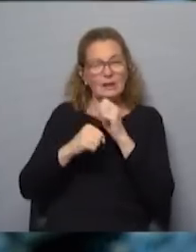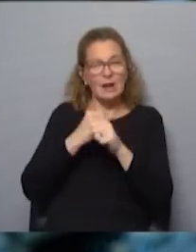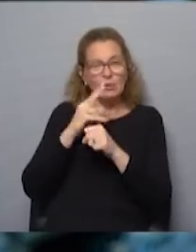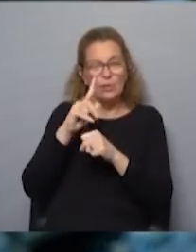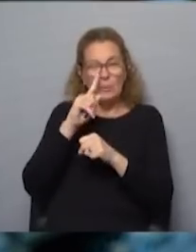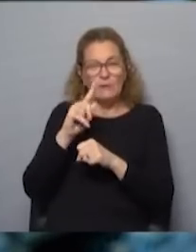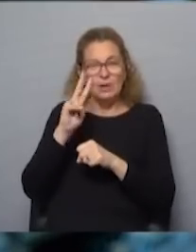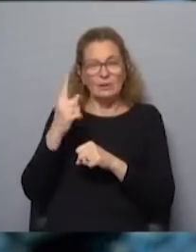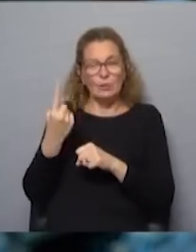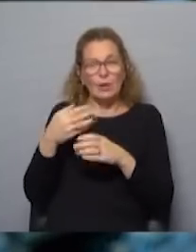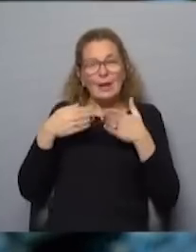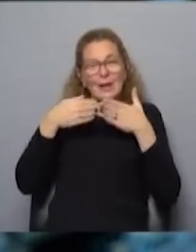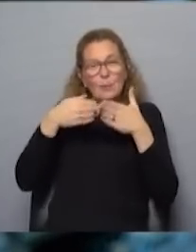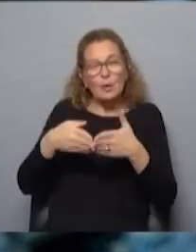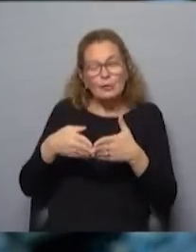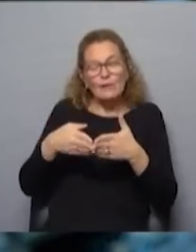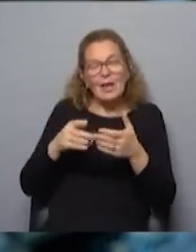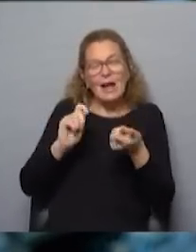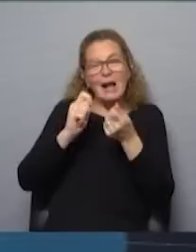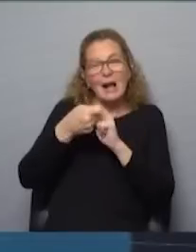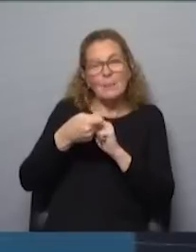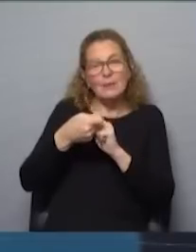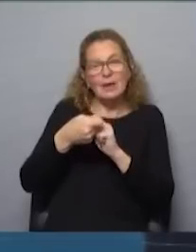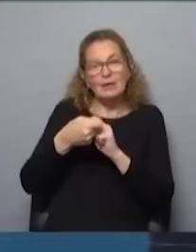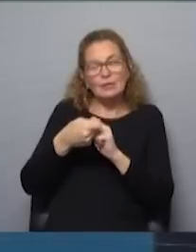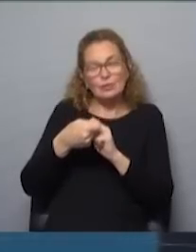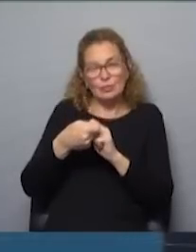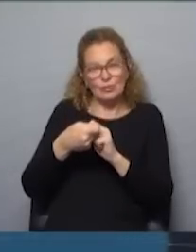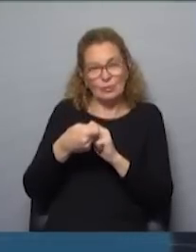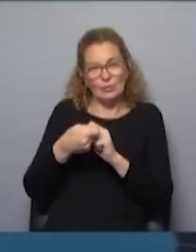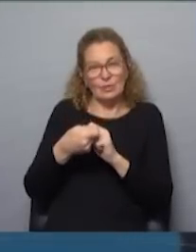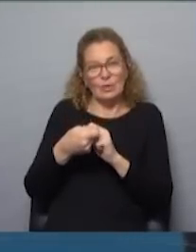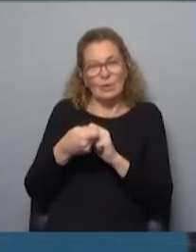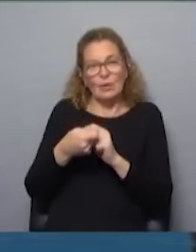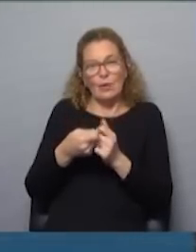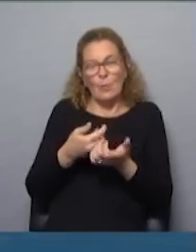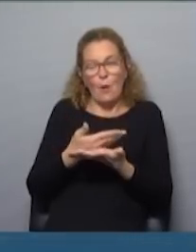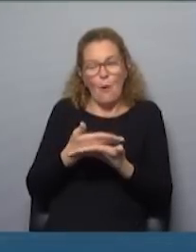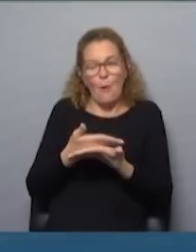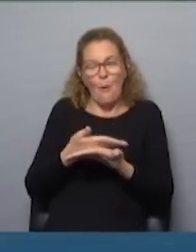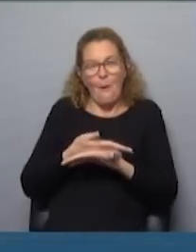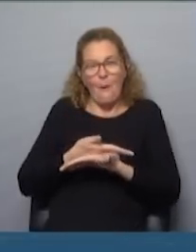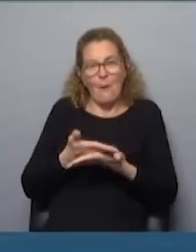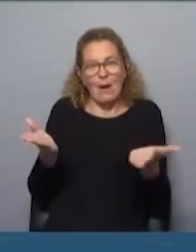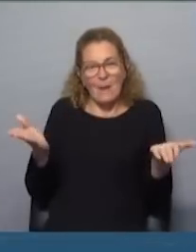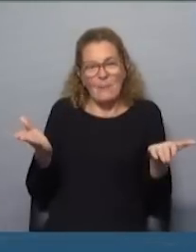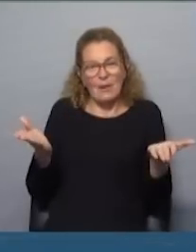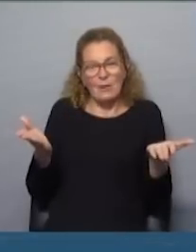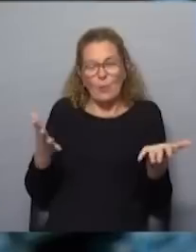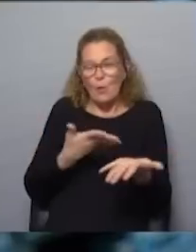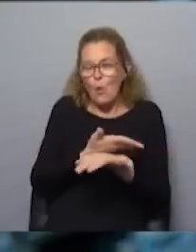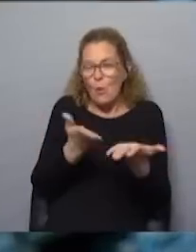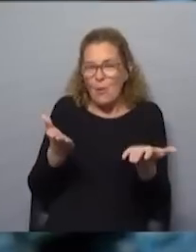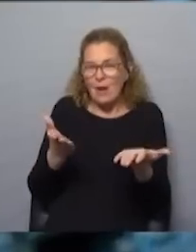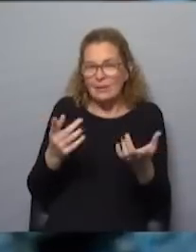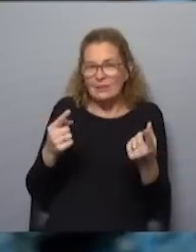que el puerto se había transformado en un campo de agramante un campo un escenario de